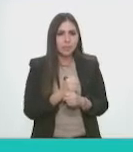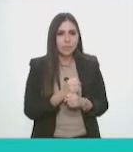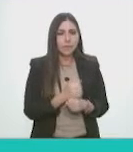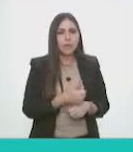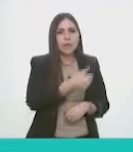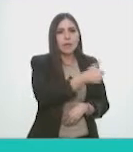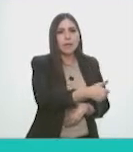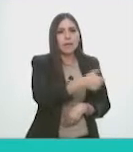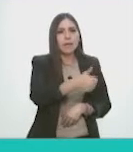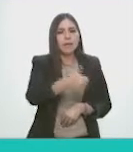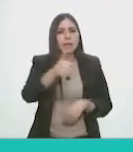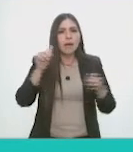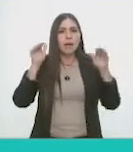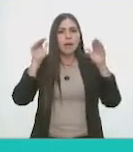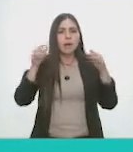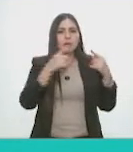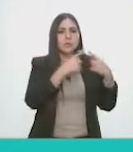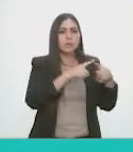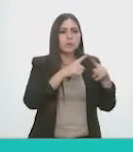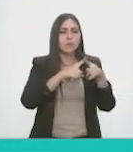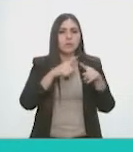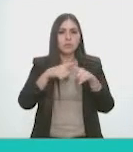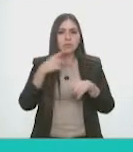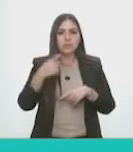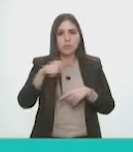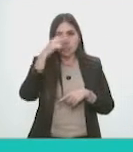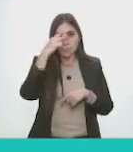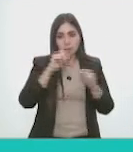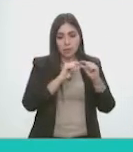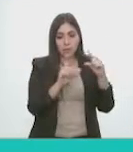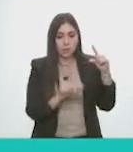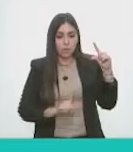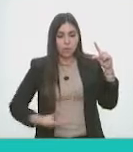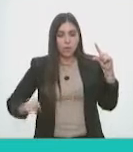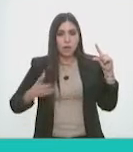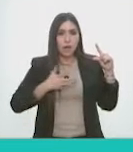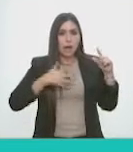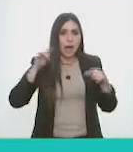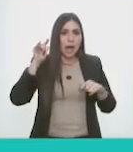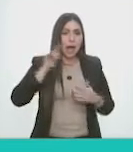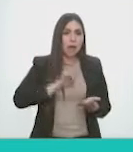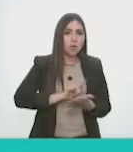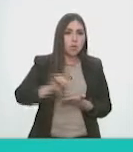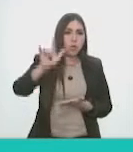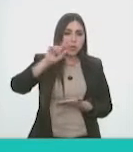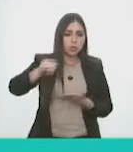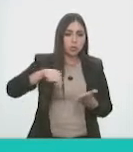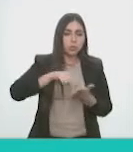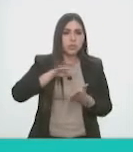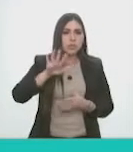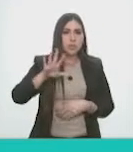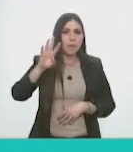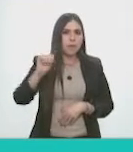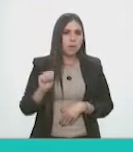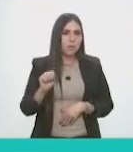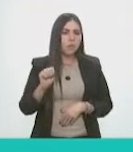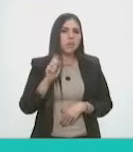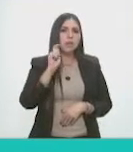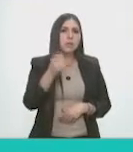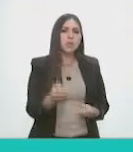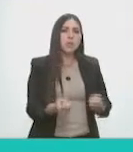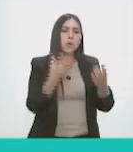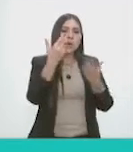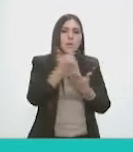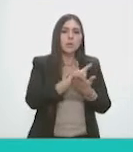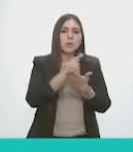aeropuertos que Integra la en nuestro país México controlados por este sujeto obligado señalando